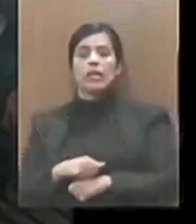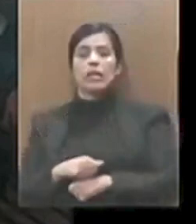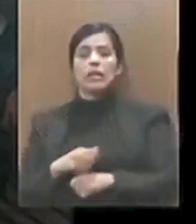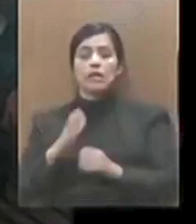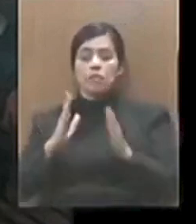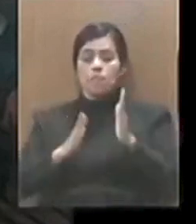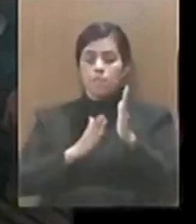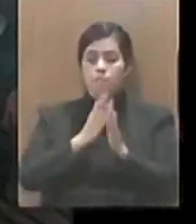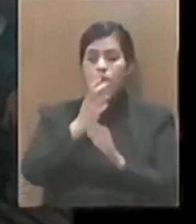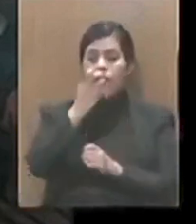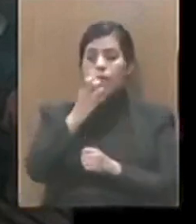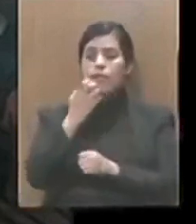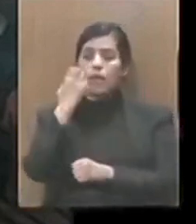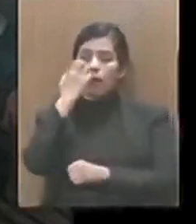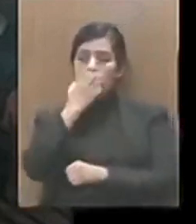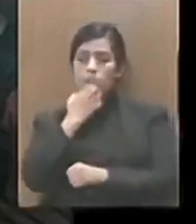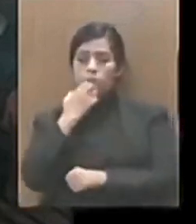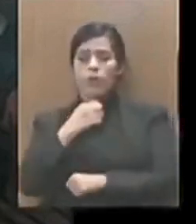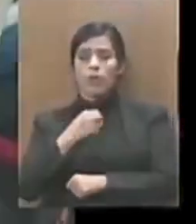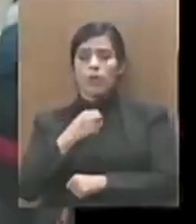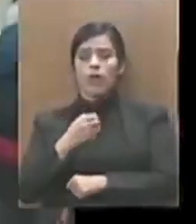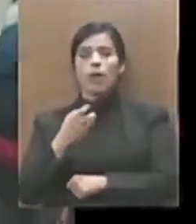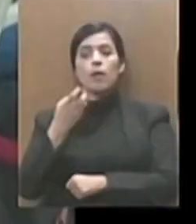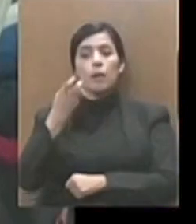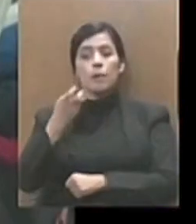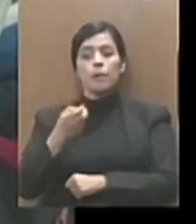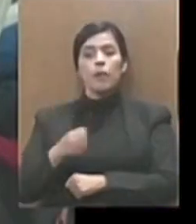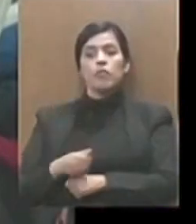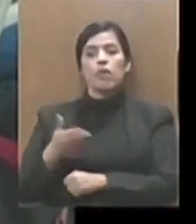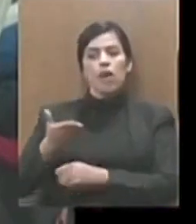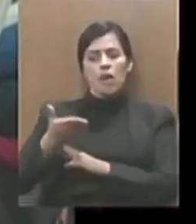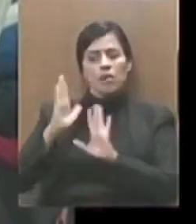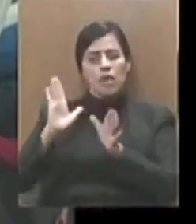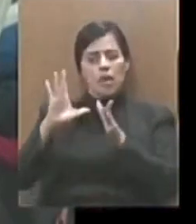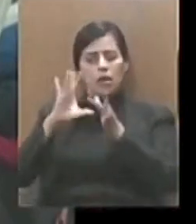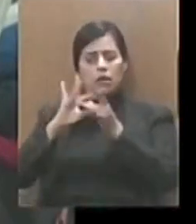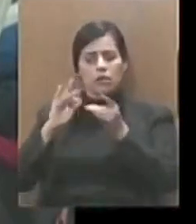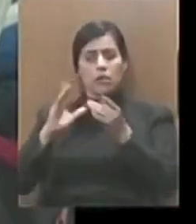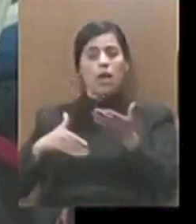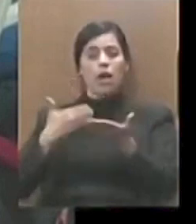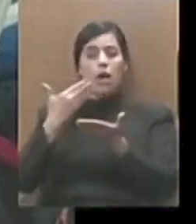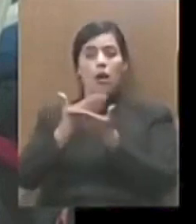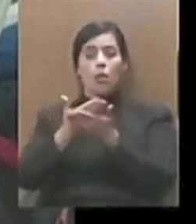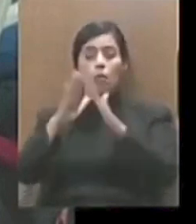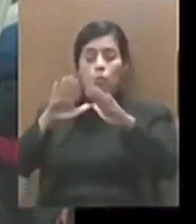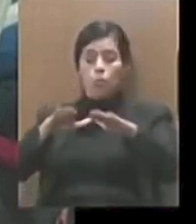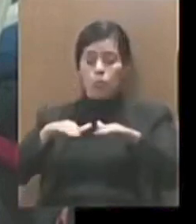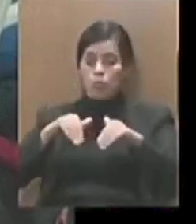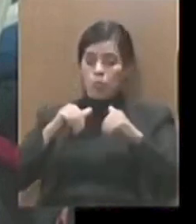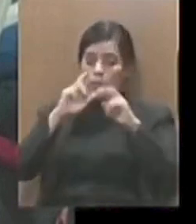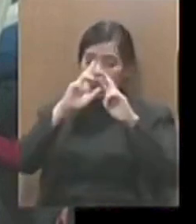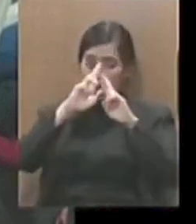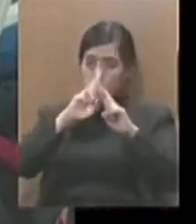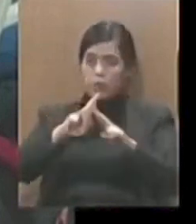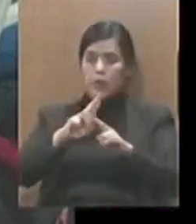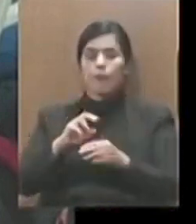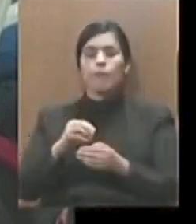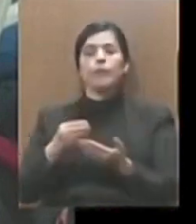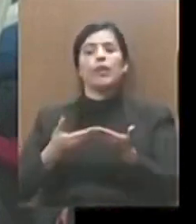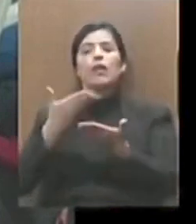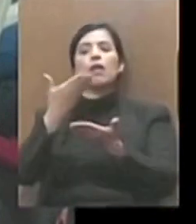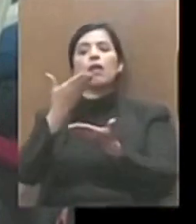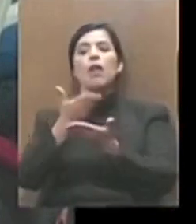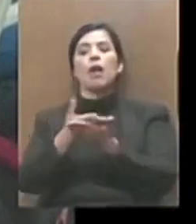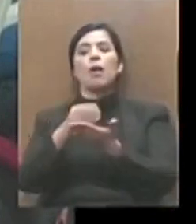su caso rehabilite dicha escuela en razón de lo anterior anteriormente expuesto pongo a consideración de esta honorable asamblea la siguiente